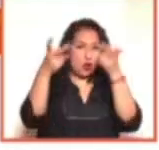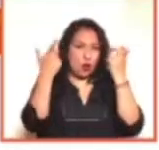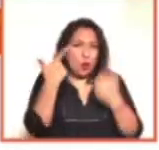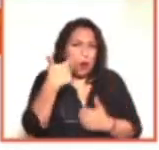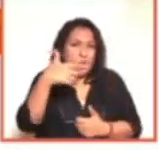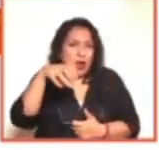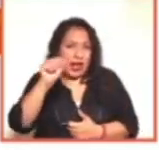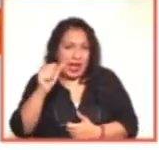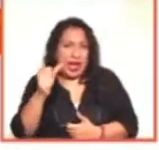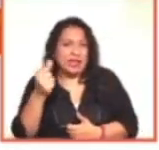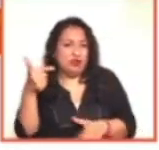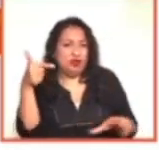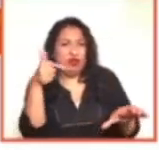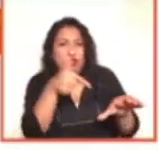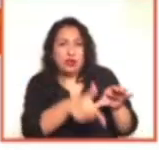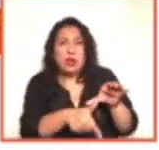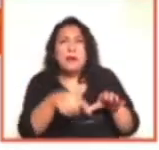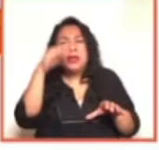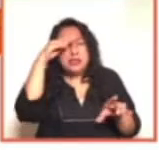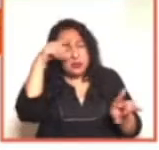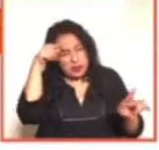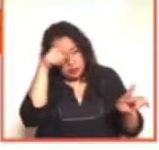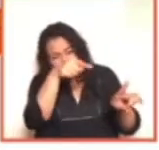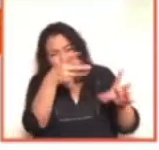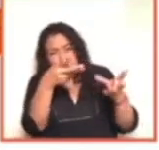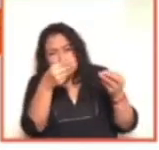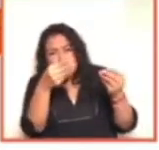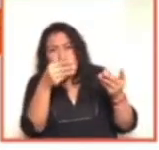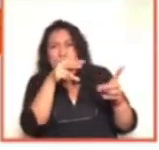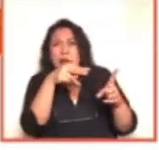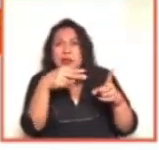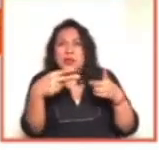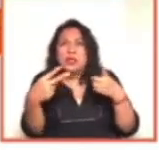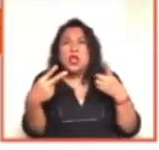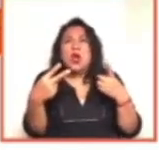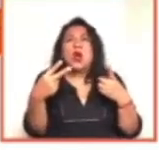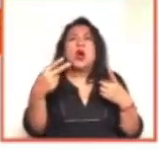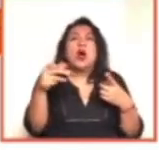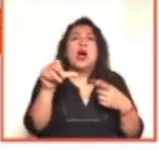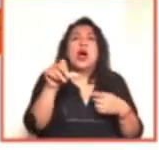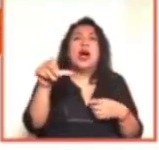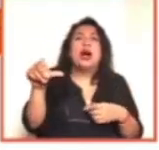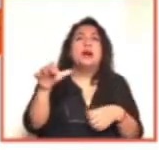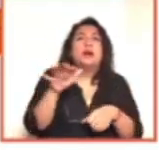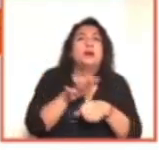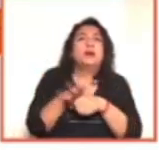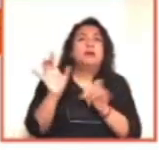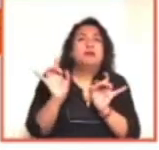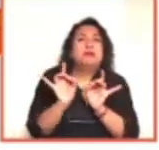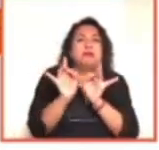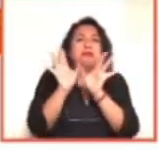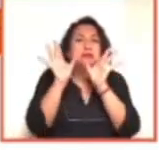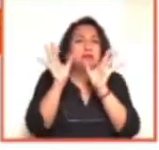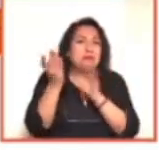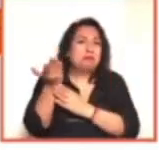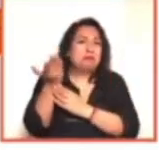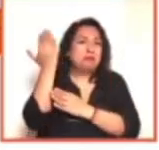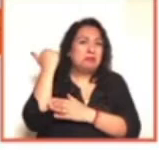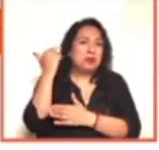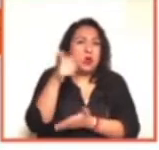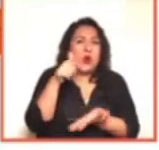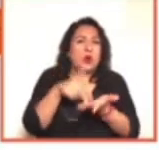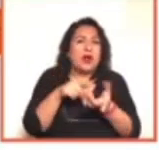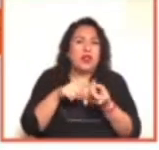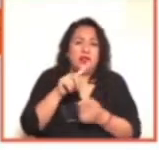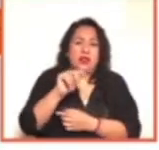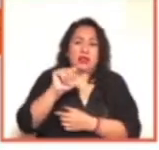que se iba a enfocar en cuanto tomaban de referencia este suceso que aconteció en Tlahuelilpan